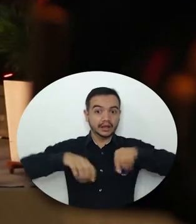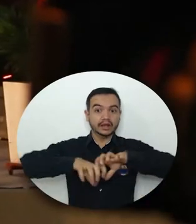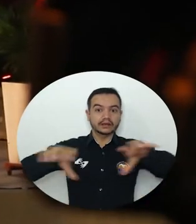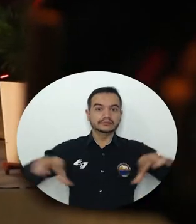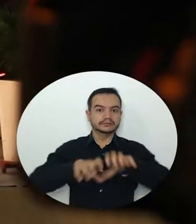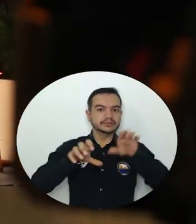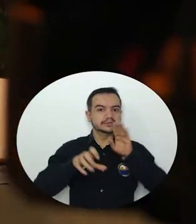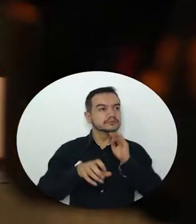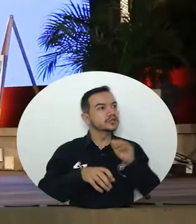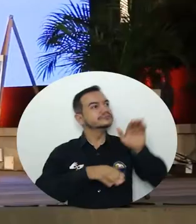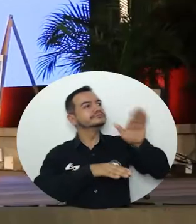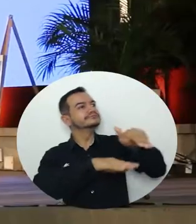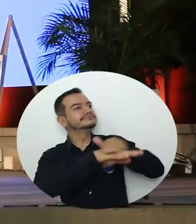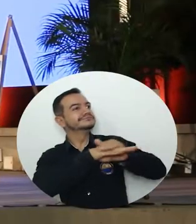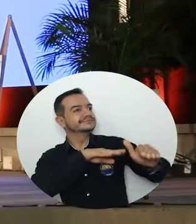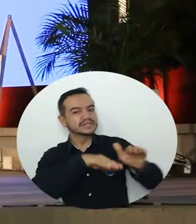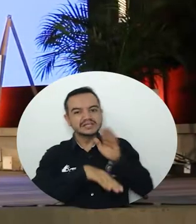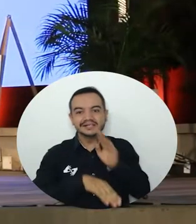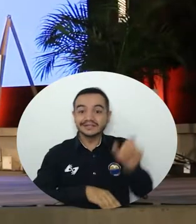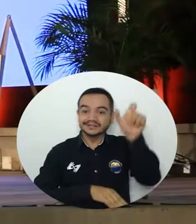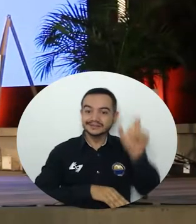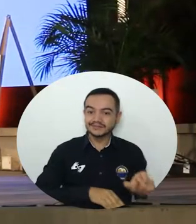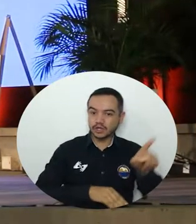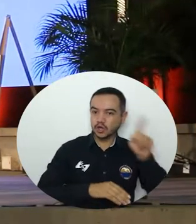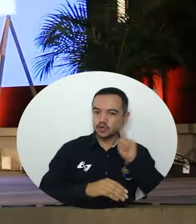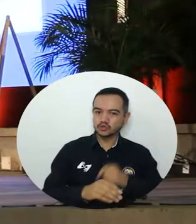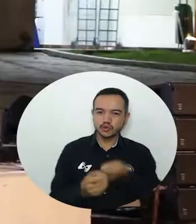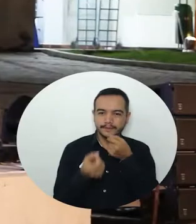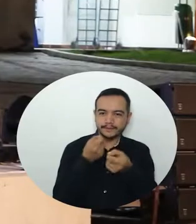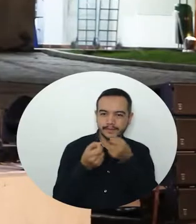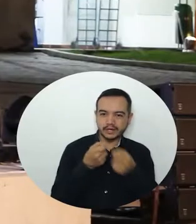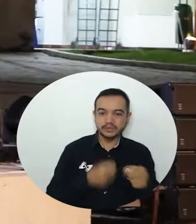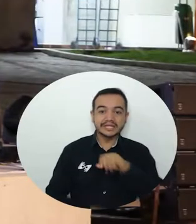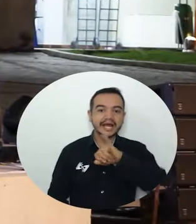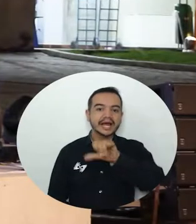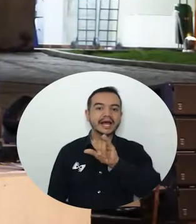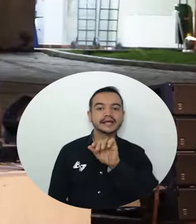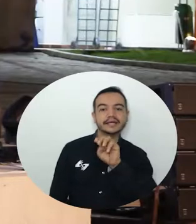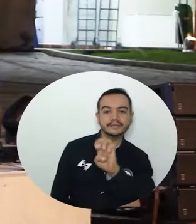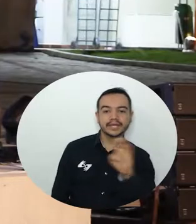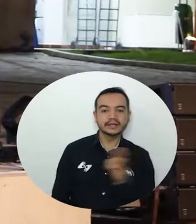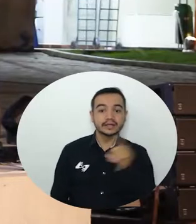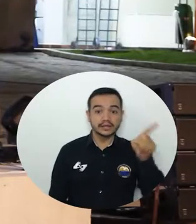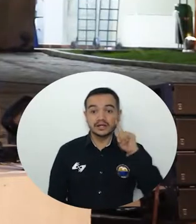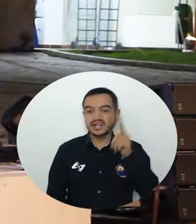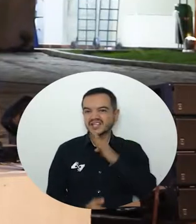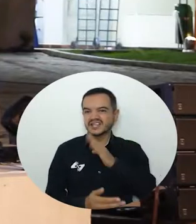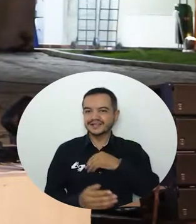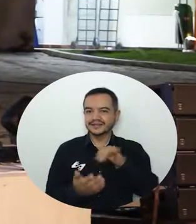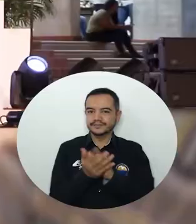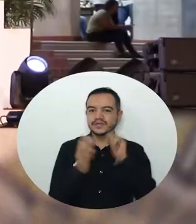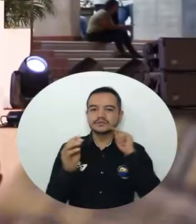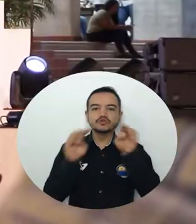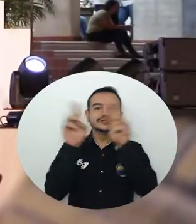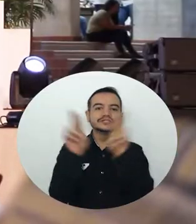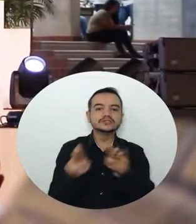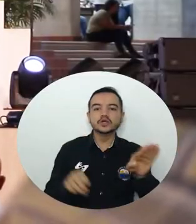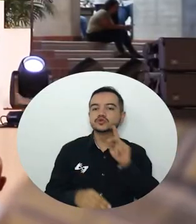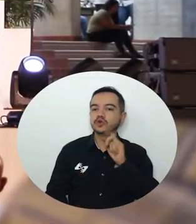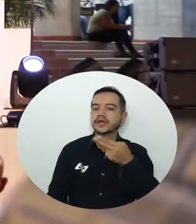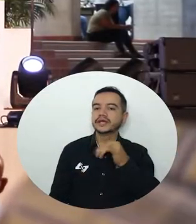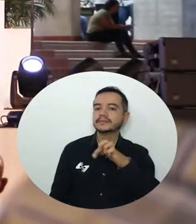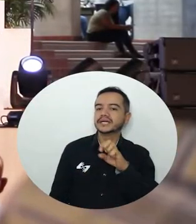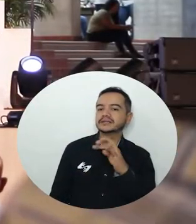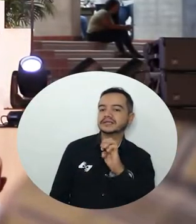actividad estuvo como invitado el comunicador social y periodista Jaime Iván Hurtado, fundador y CEO de la plataforma Hipertexto Colombia,